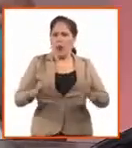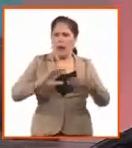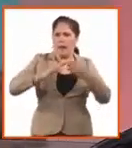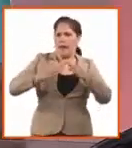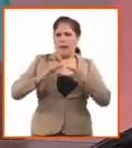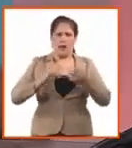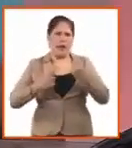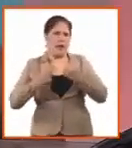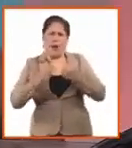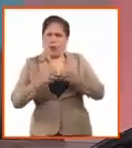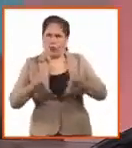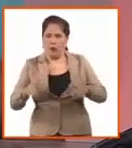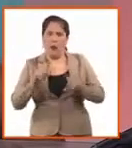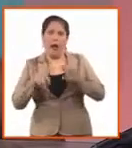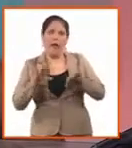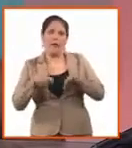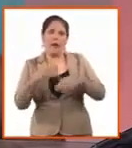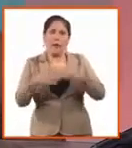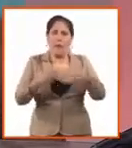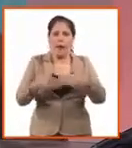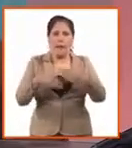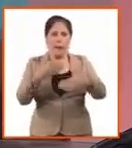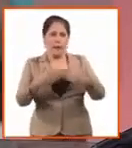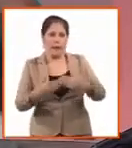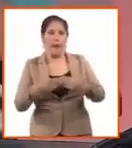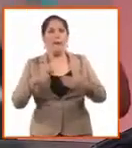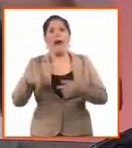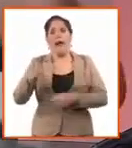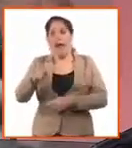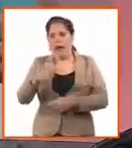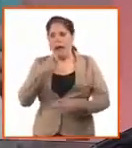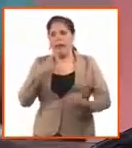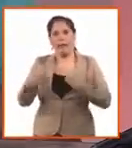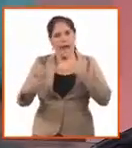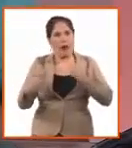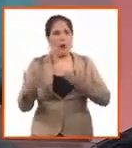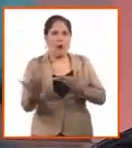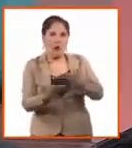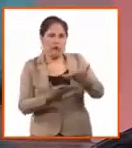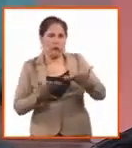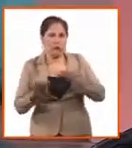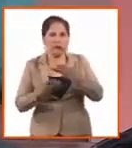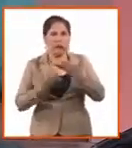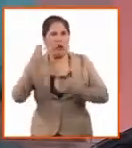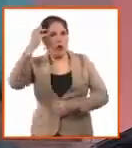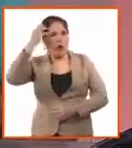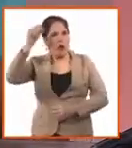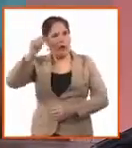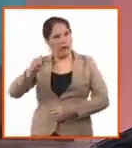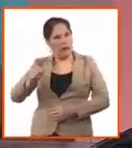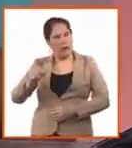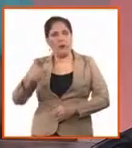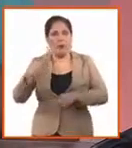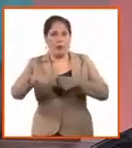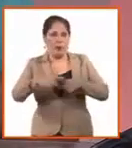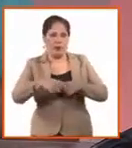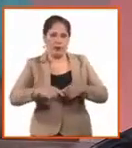indiscutiblemente hay que seguir trabajando en cómo de eso dialoga con las políticas que se implementan